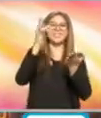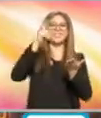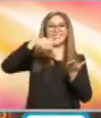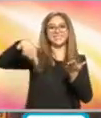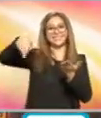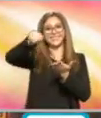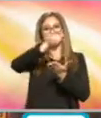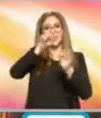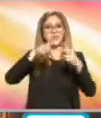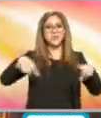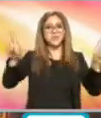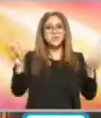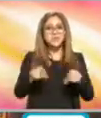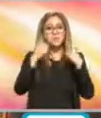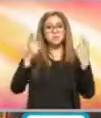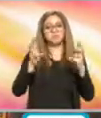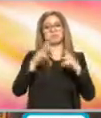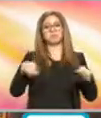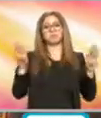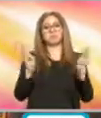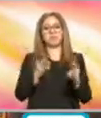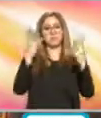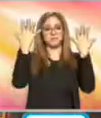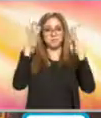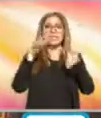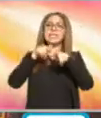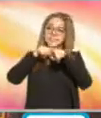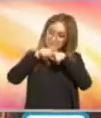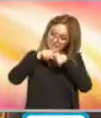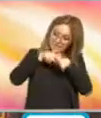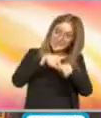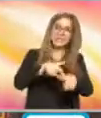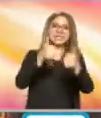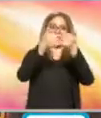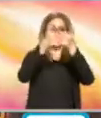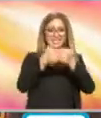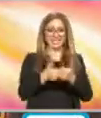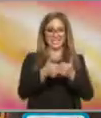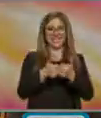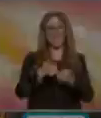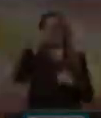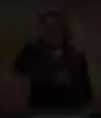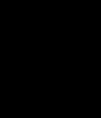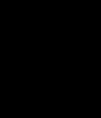para estos grandes músicos que seguirán con nosotros. Se quedan, Gustavo, con nosotros Muchas gracias. para seguir con la buena música. Claro que sí.